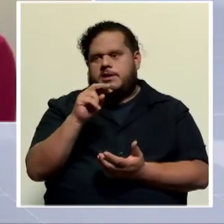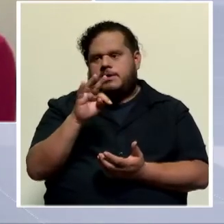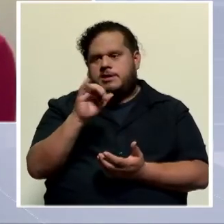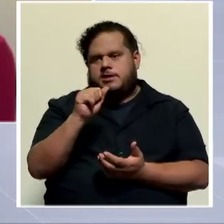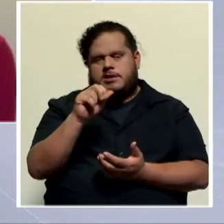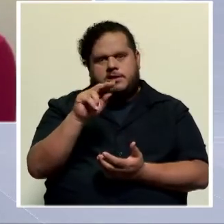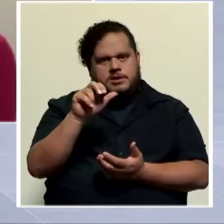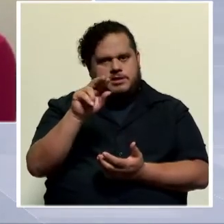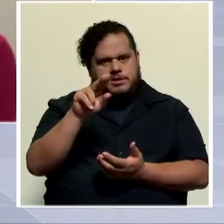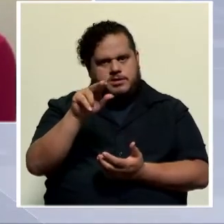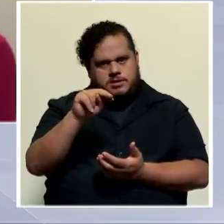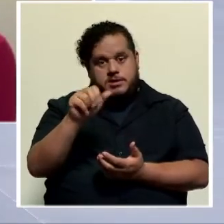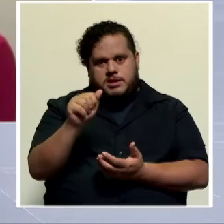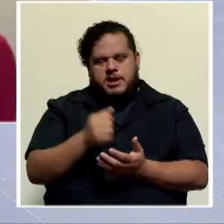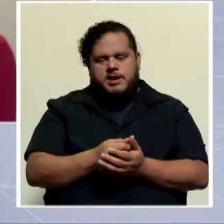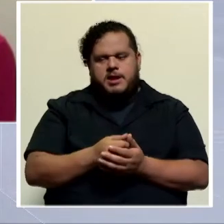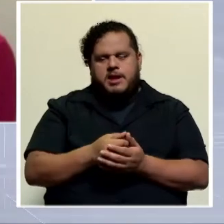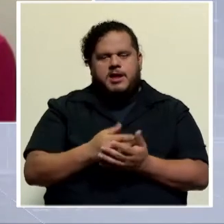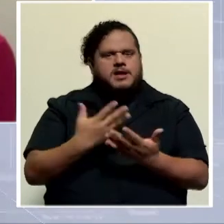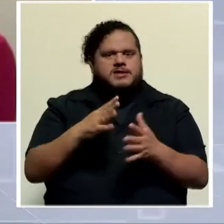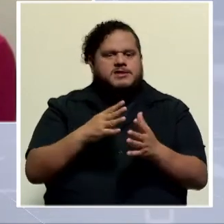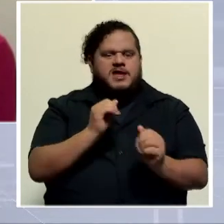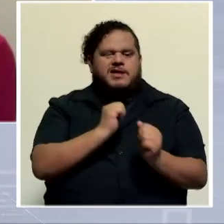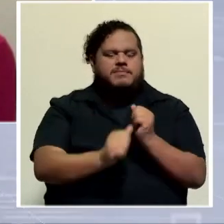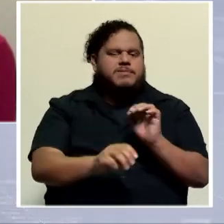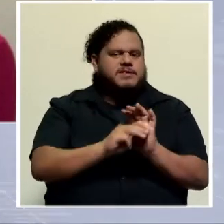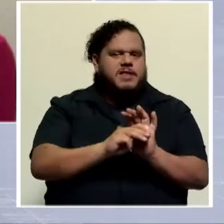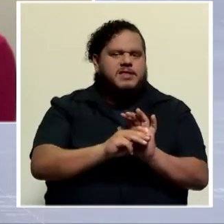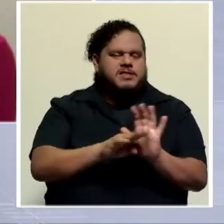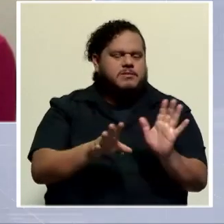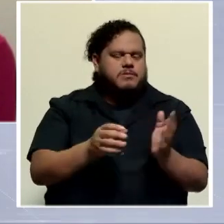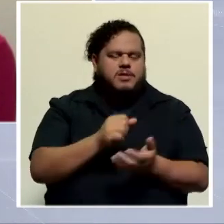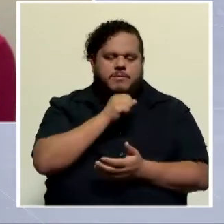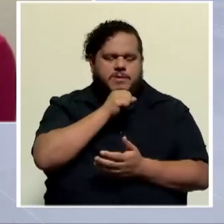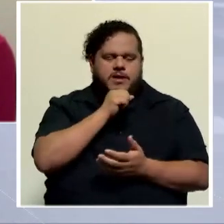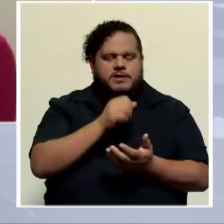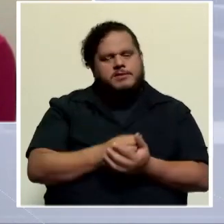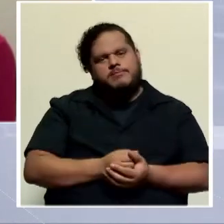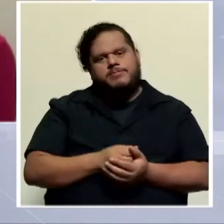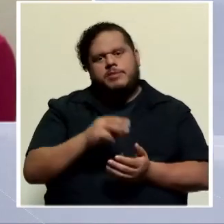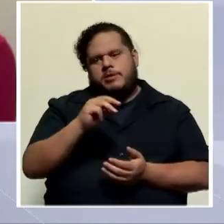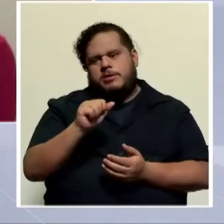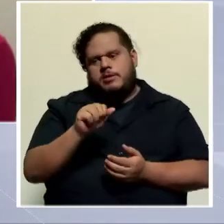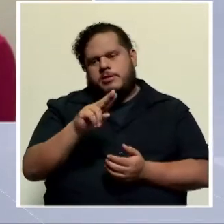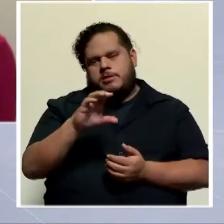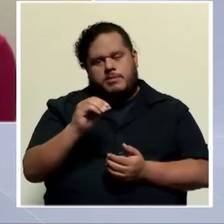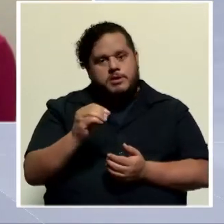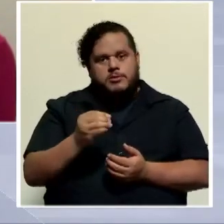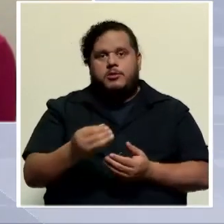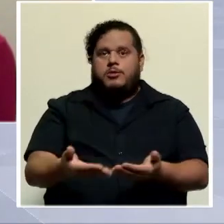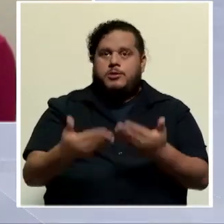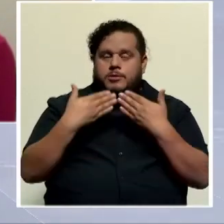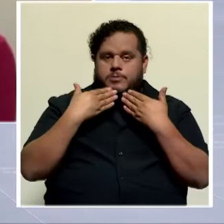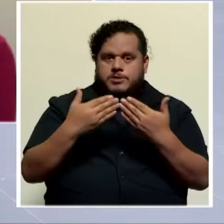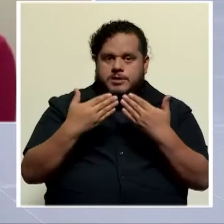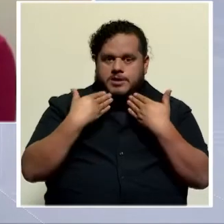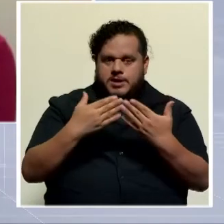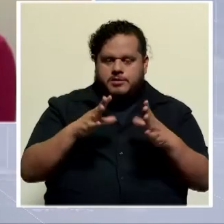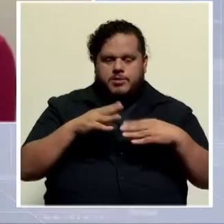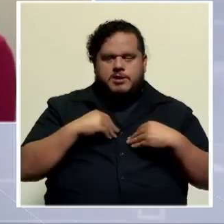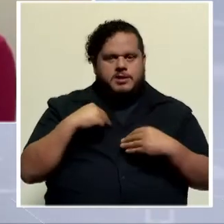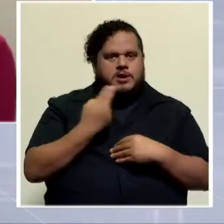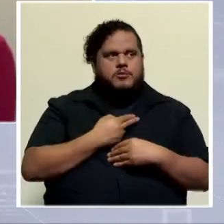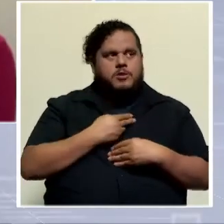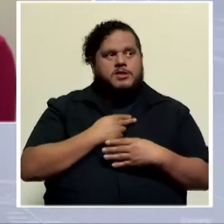parafraseando, pasadas de moda un poco. Marco, muchísimas gracias por haber aceptado nuestra